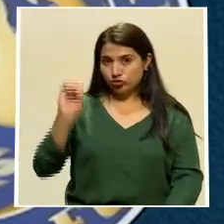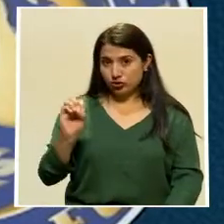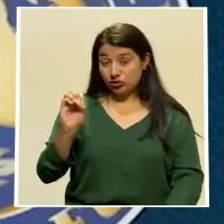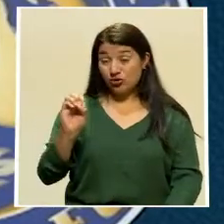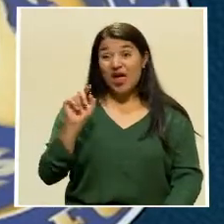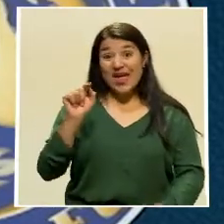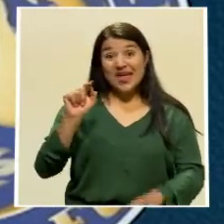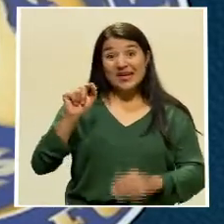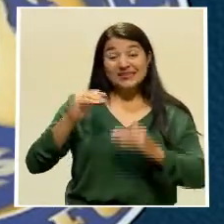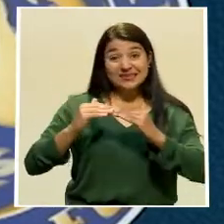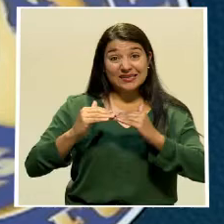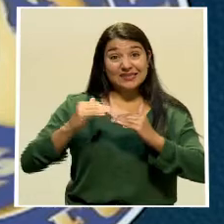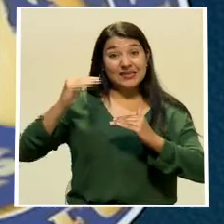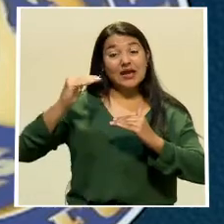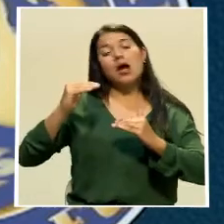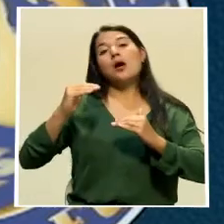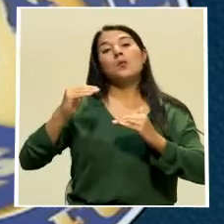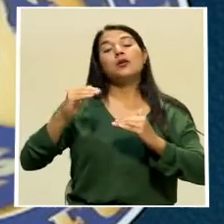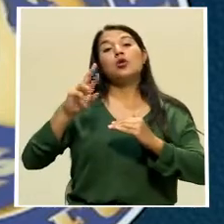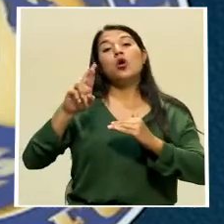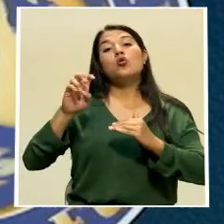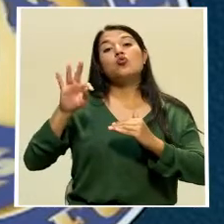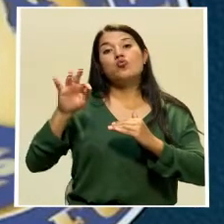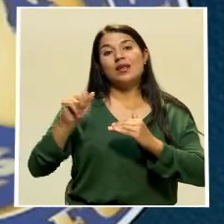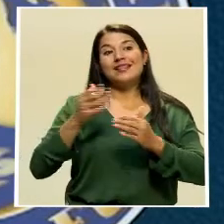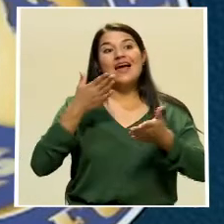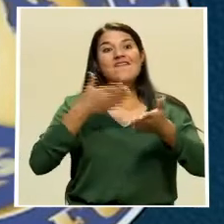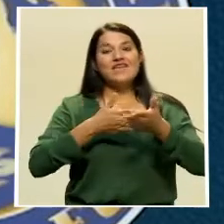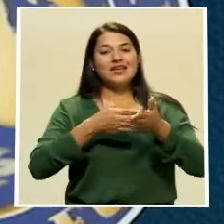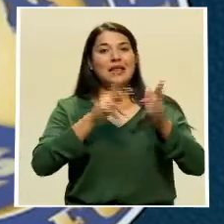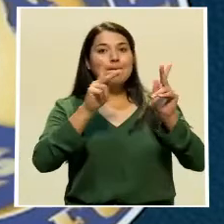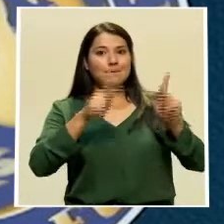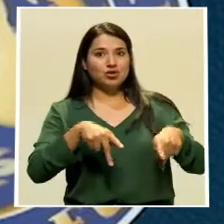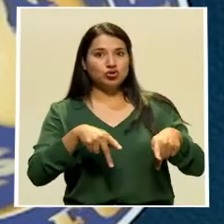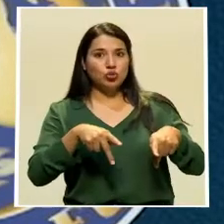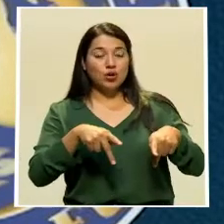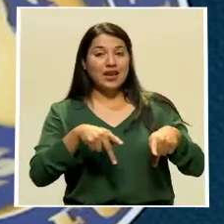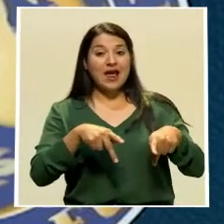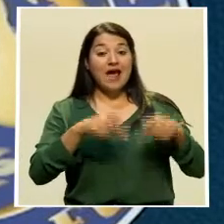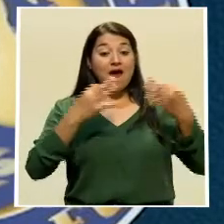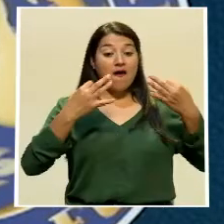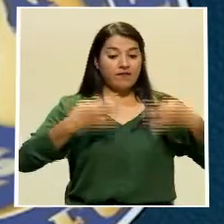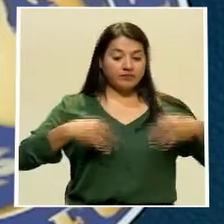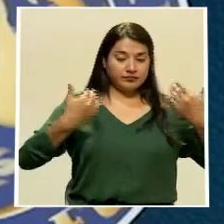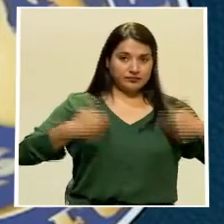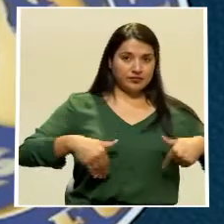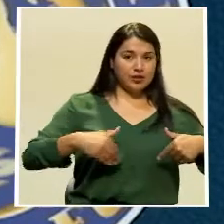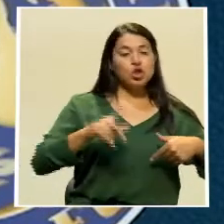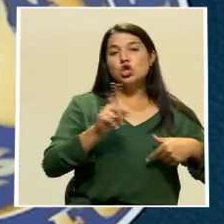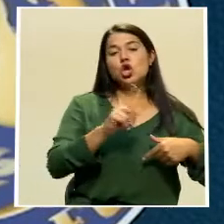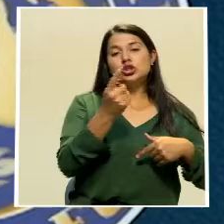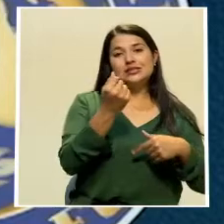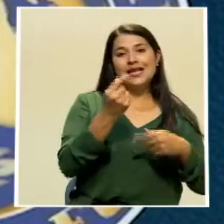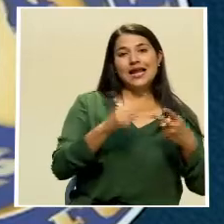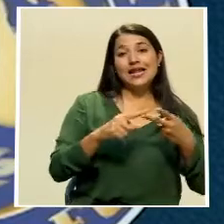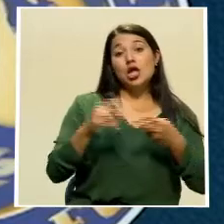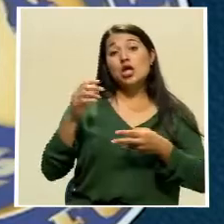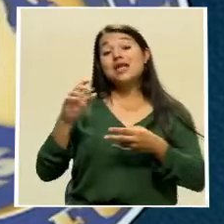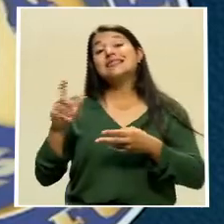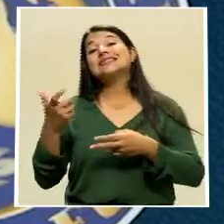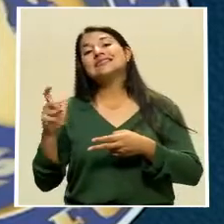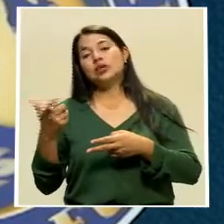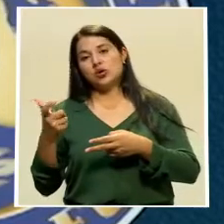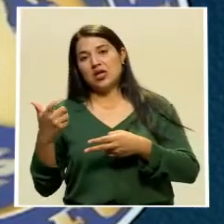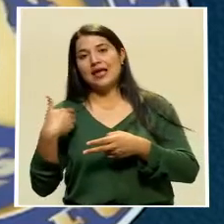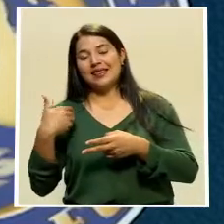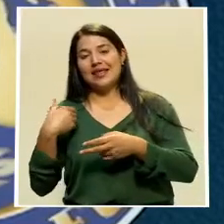afecta a los ingresos de personas físicas no asalariadas y a las personas jurídicas con actividades